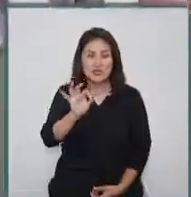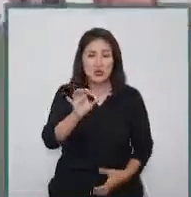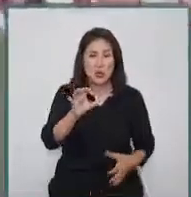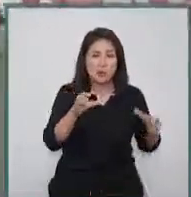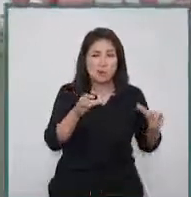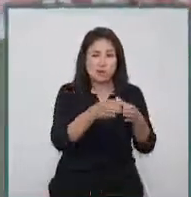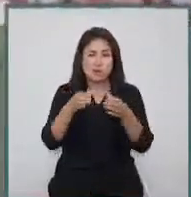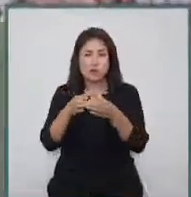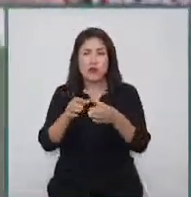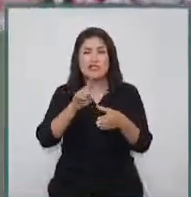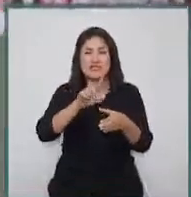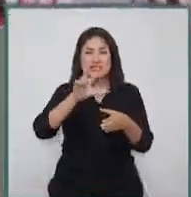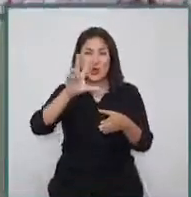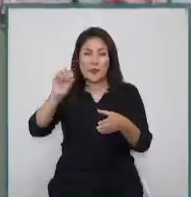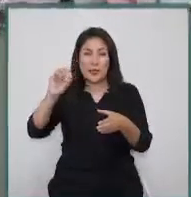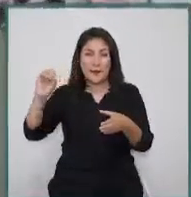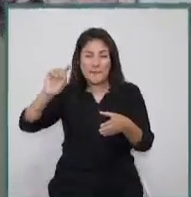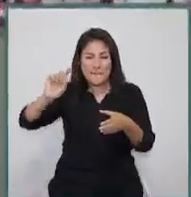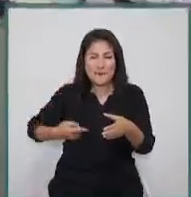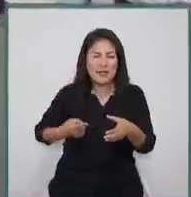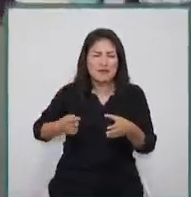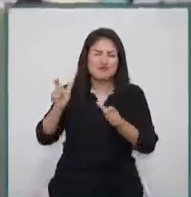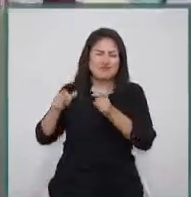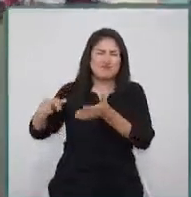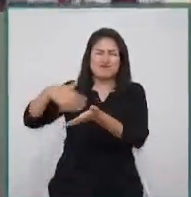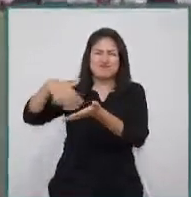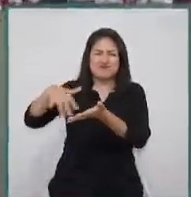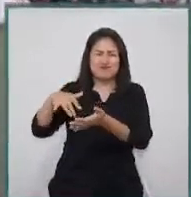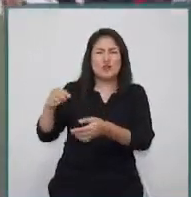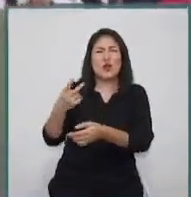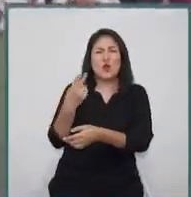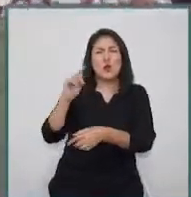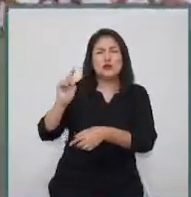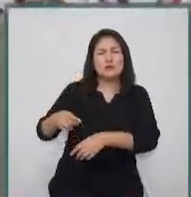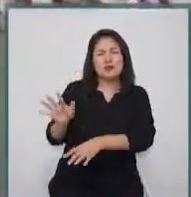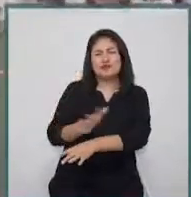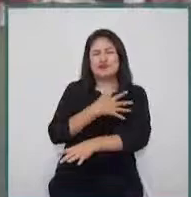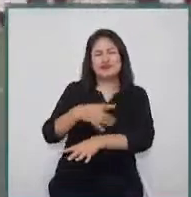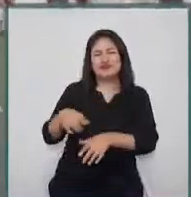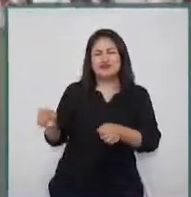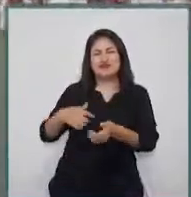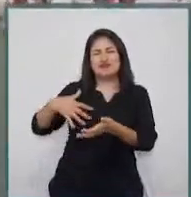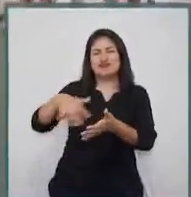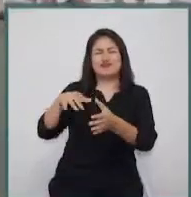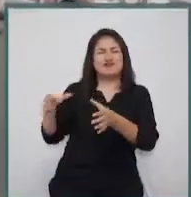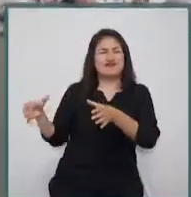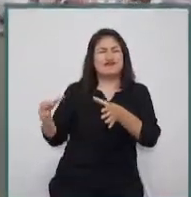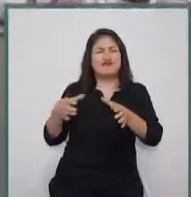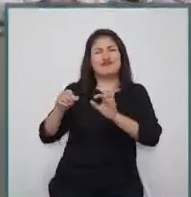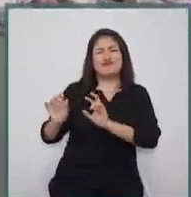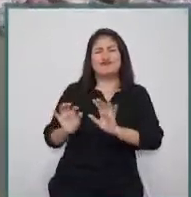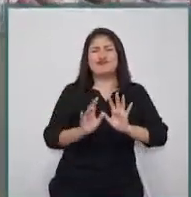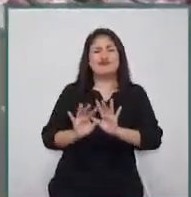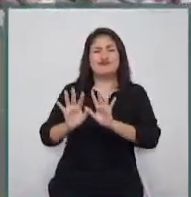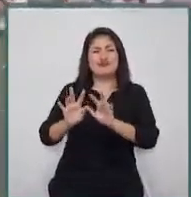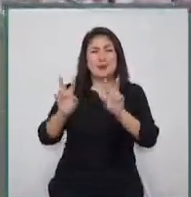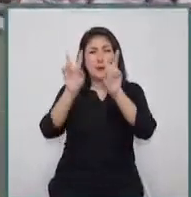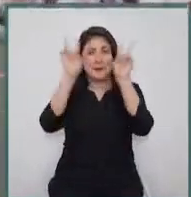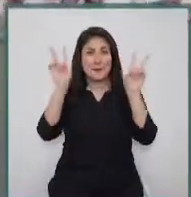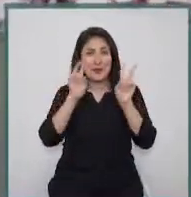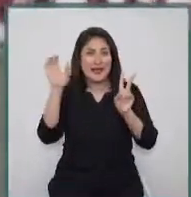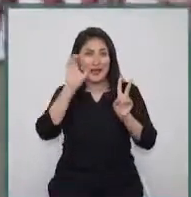Conjuntos, 130 mil danzantes, 12 mil músicos danzantes participan en la fiesta de la Virgen de